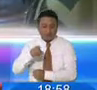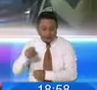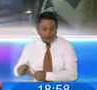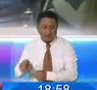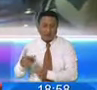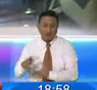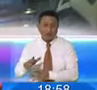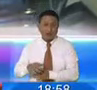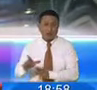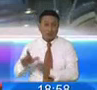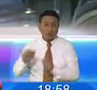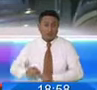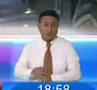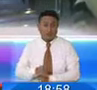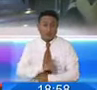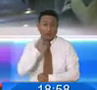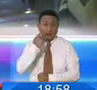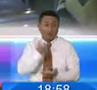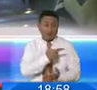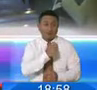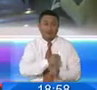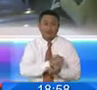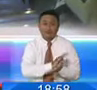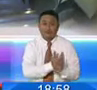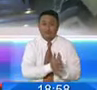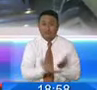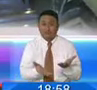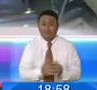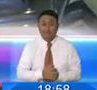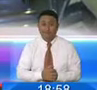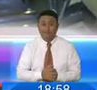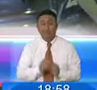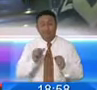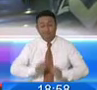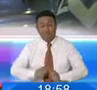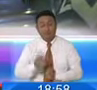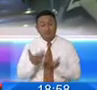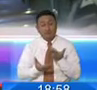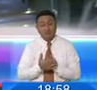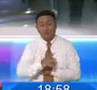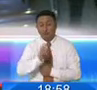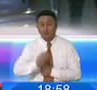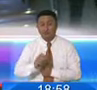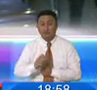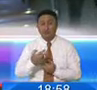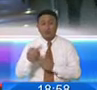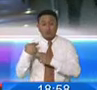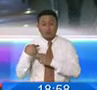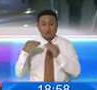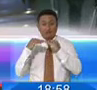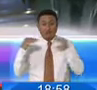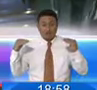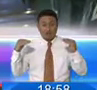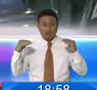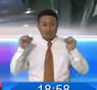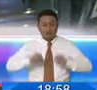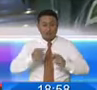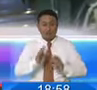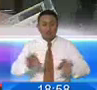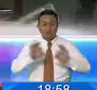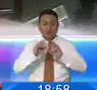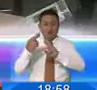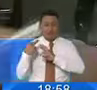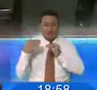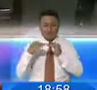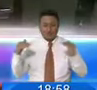que tiene las posibilidades y el padre está sin trabajo. Entonces sí puede haber, si se exige corresponsabilidad, tiene que ser una corresponsabilidad